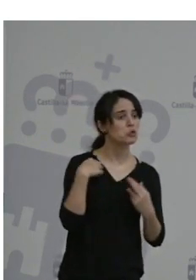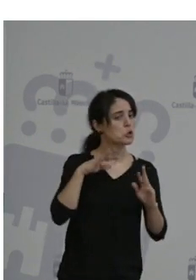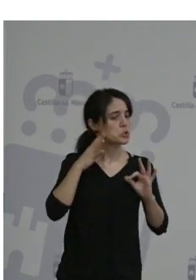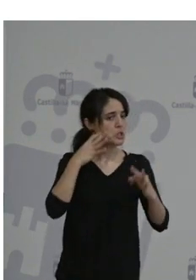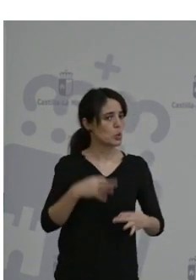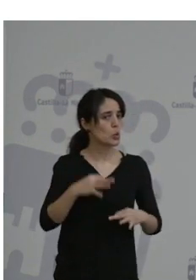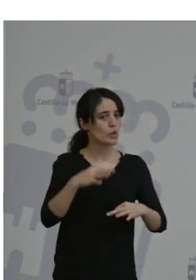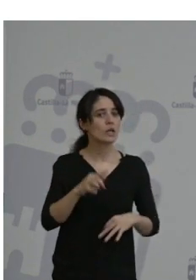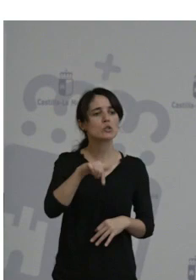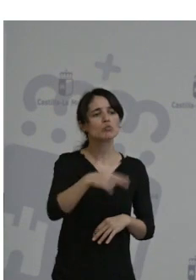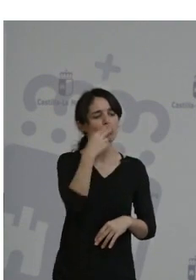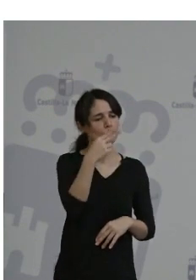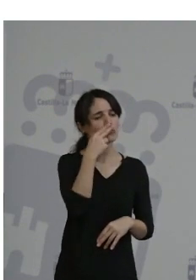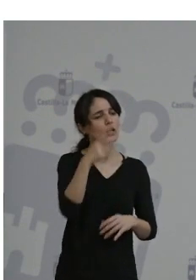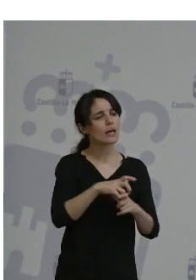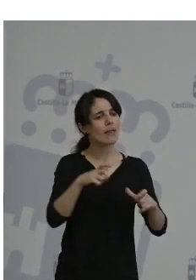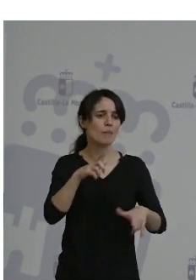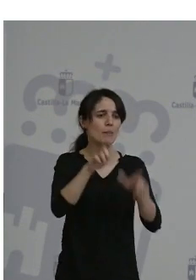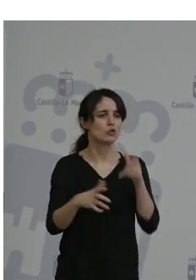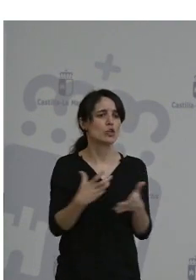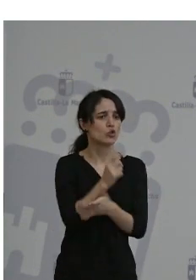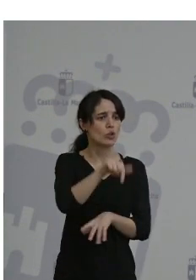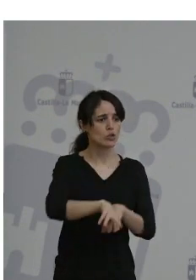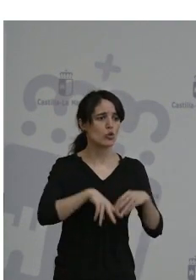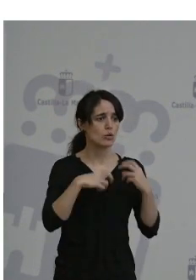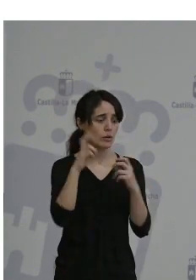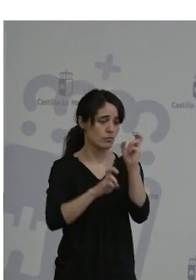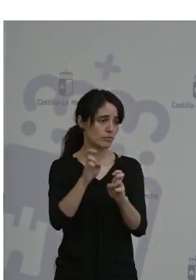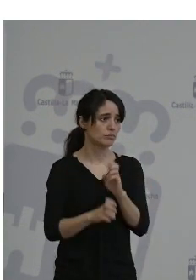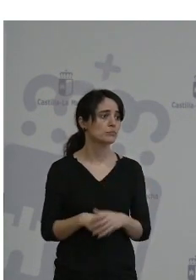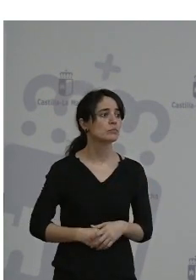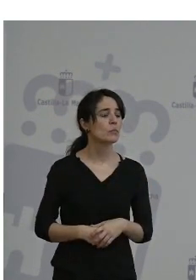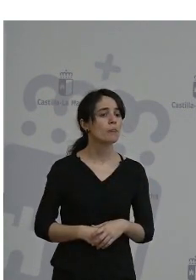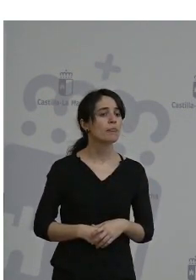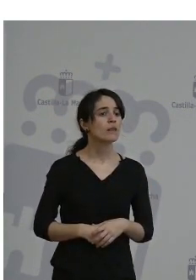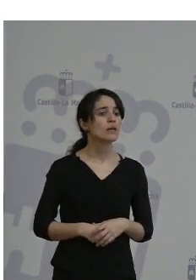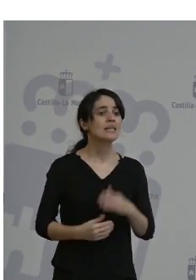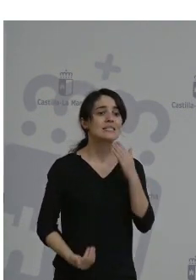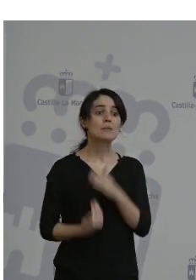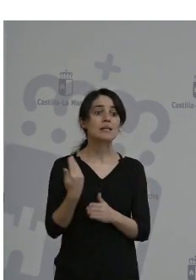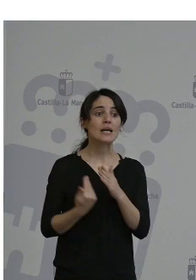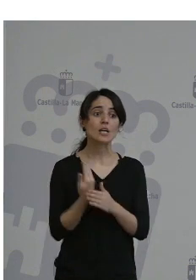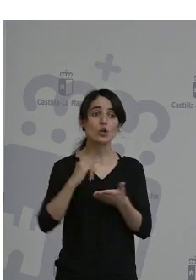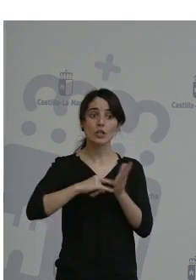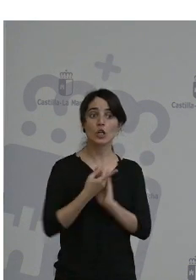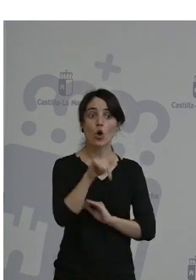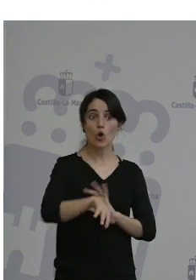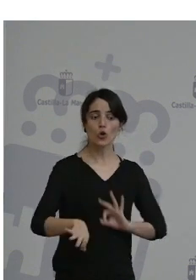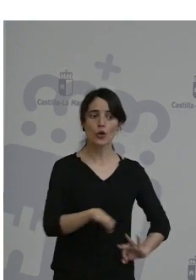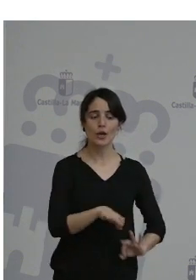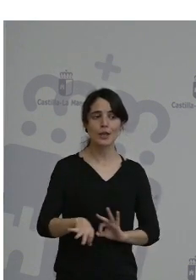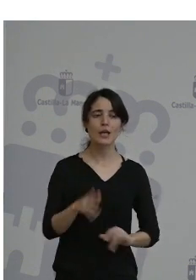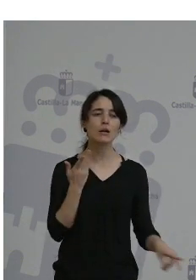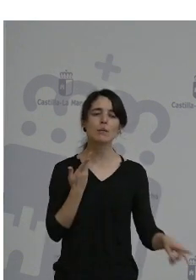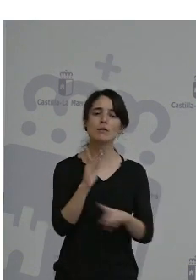los presentes en esta jornada. El seminario técnico que hoy habéis organizado representa, sin duda, una gran